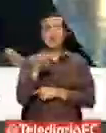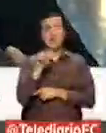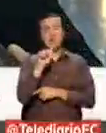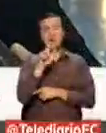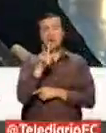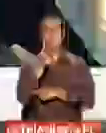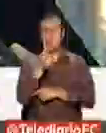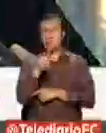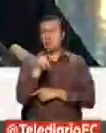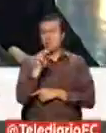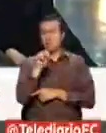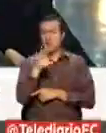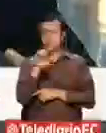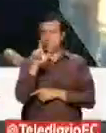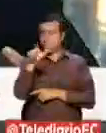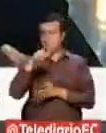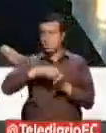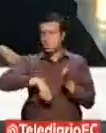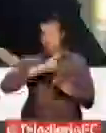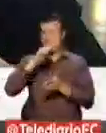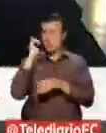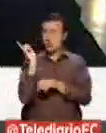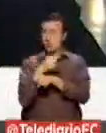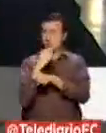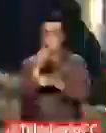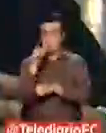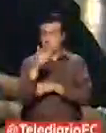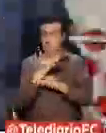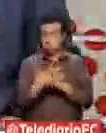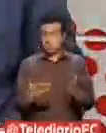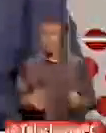Ponce, cuando él fue el que firmó el contrato de los helicópteros.